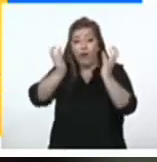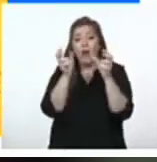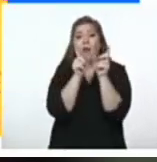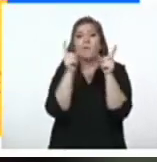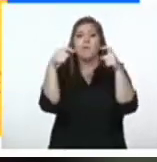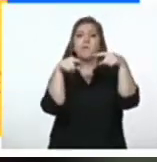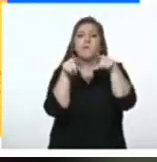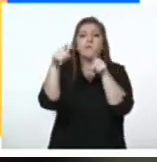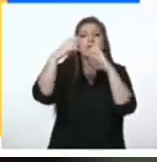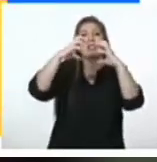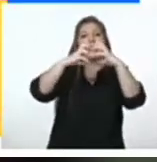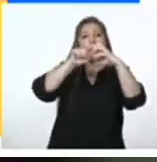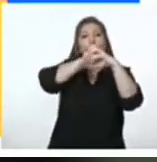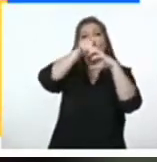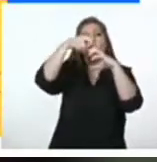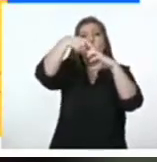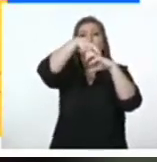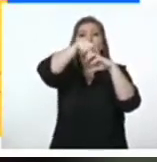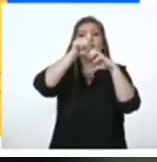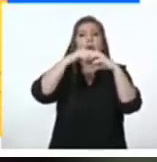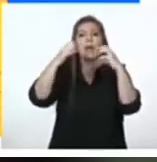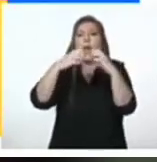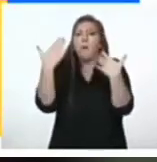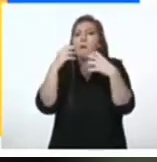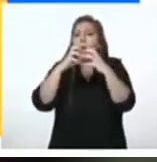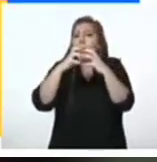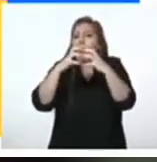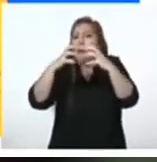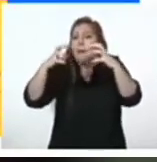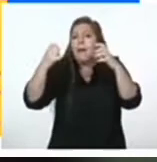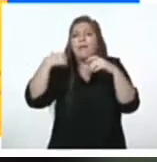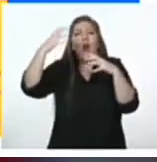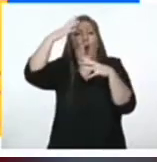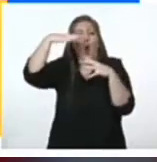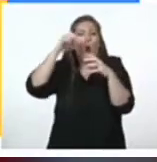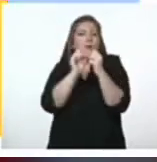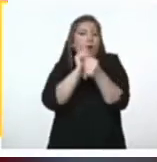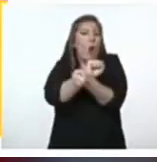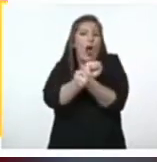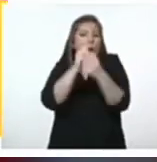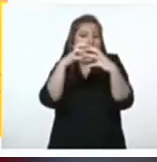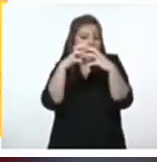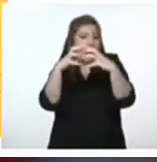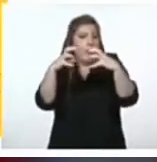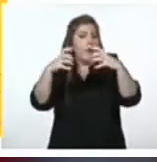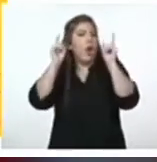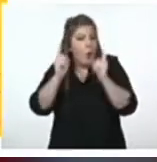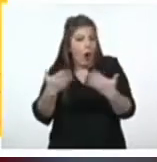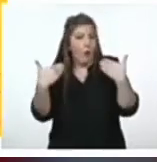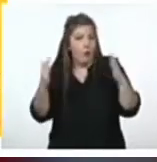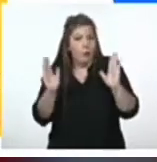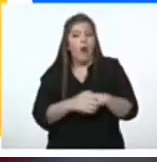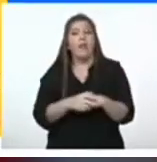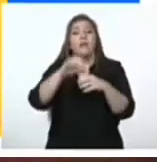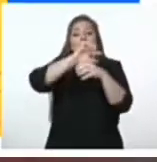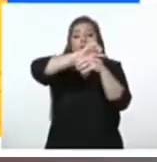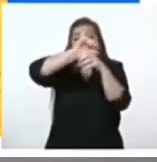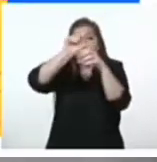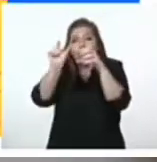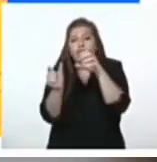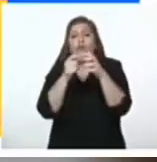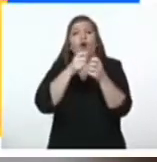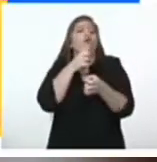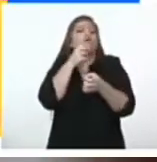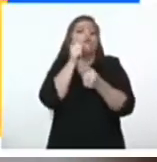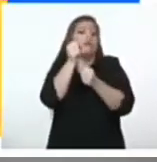la superficie del cerebro y le permiten un gran desarrollo en el estrecho espacio que tienen en el cráneo. En la corteza cerebral se ejecutan las funciones más